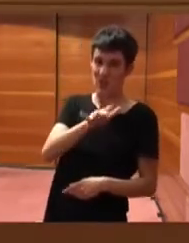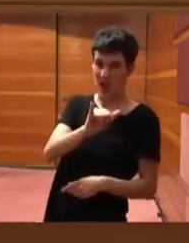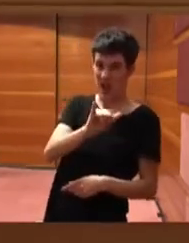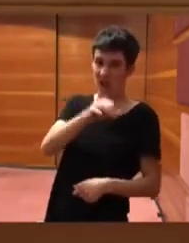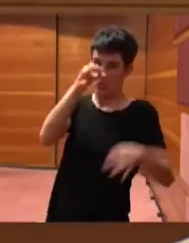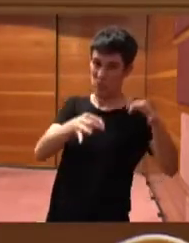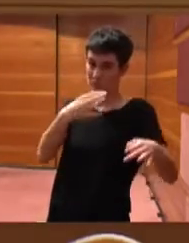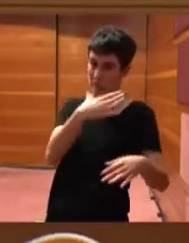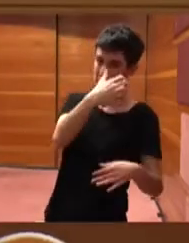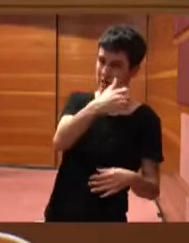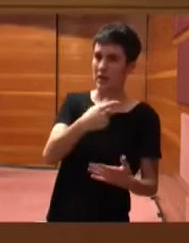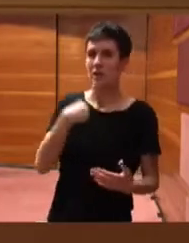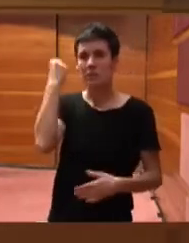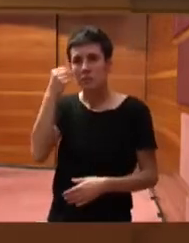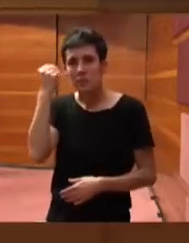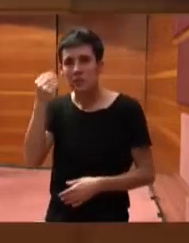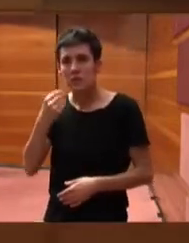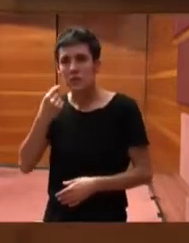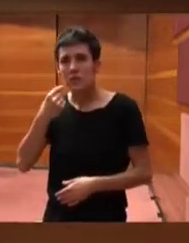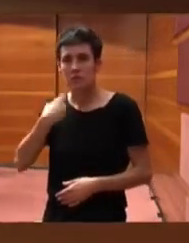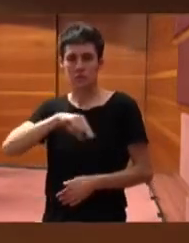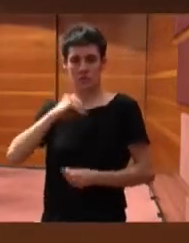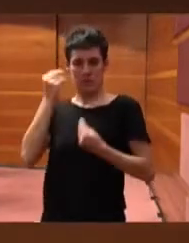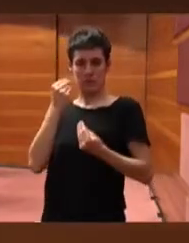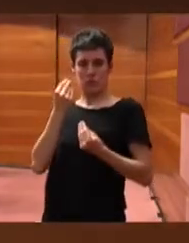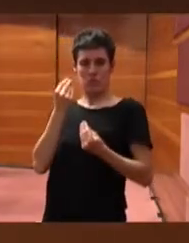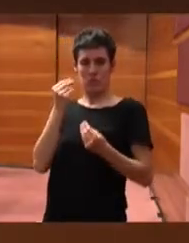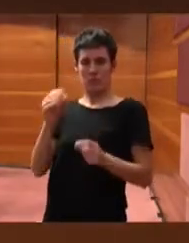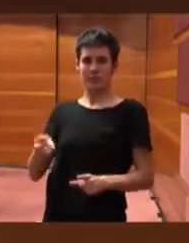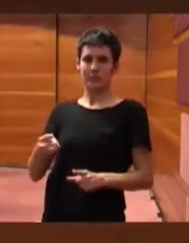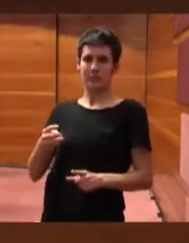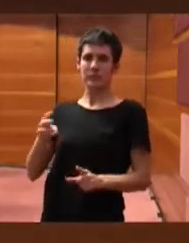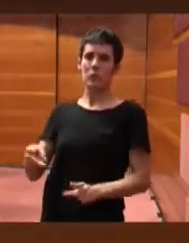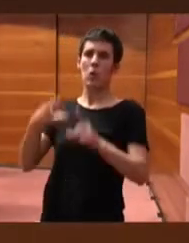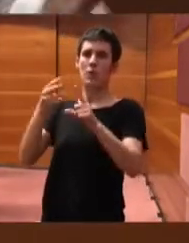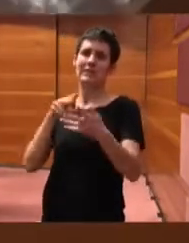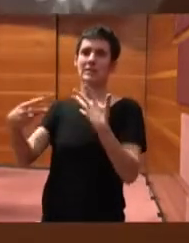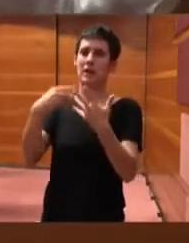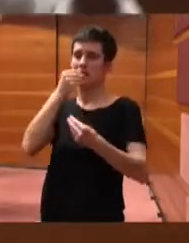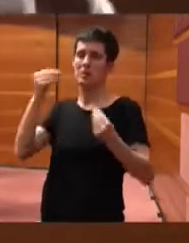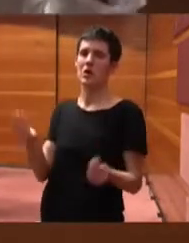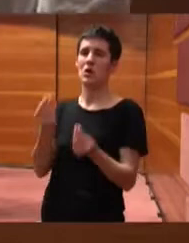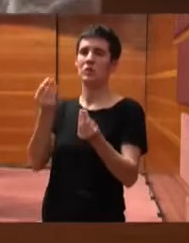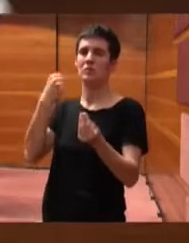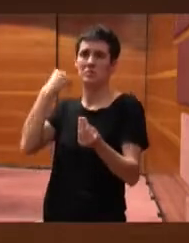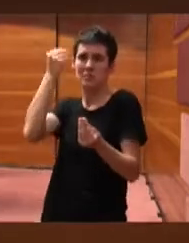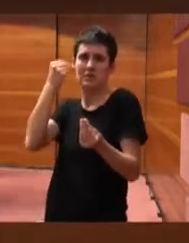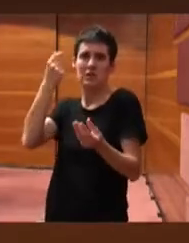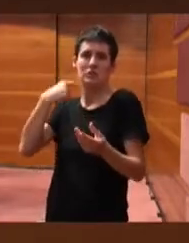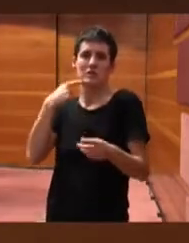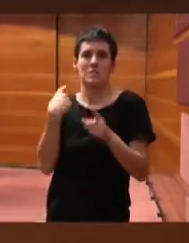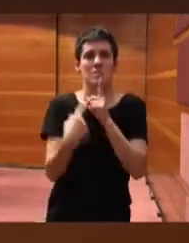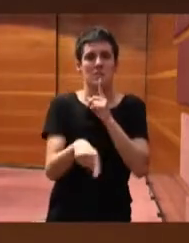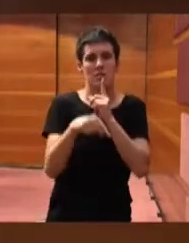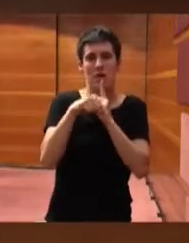Y segundo, porque igual pensábamos que el mejor portal de transparencia era, no sé, el de Bilbao, que salía siempre el